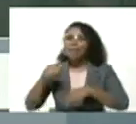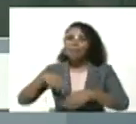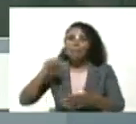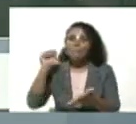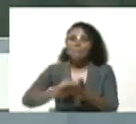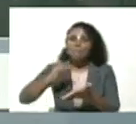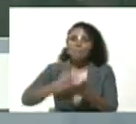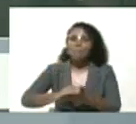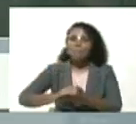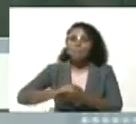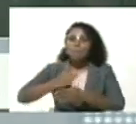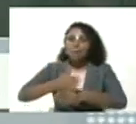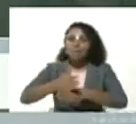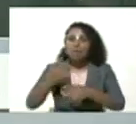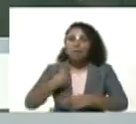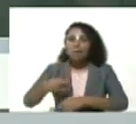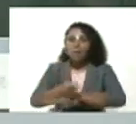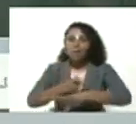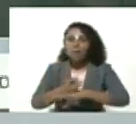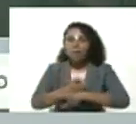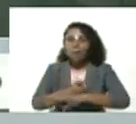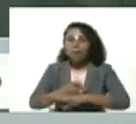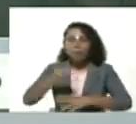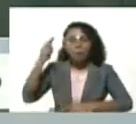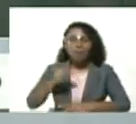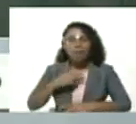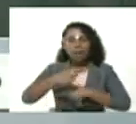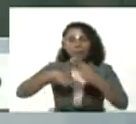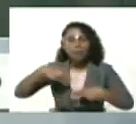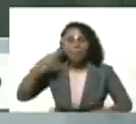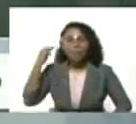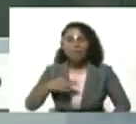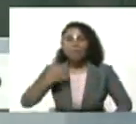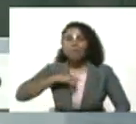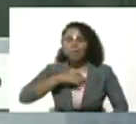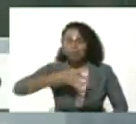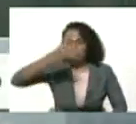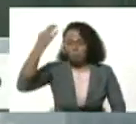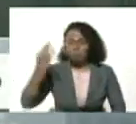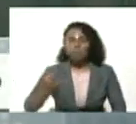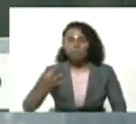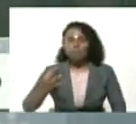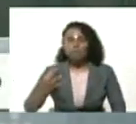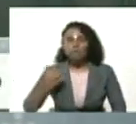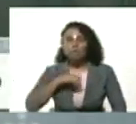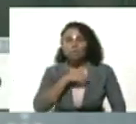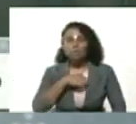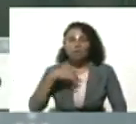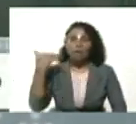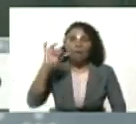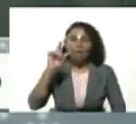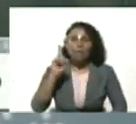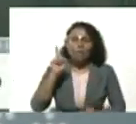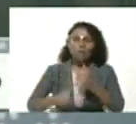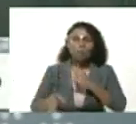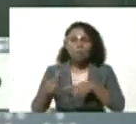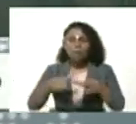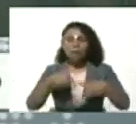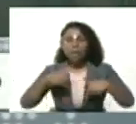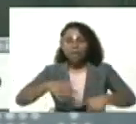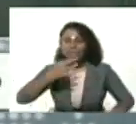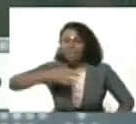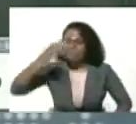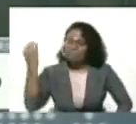el gobierno bolivariano, la revolución bolivariana, somos de verdad, estamos hasta el último rincón, pero de verdad,